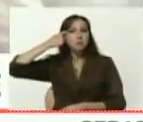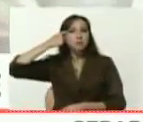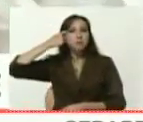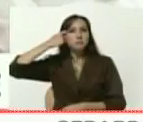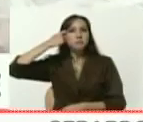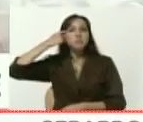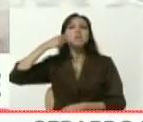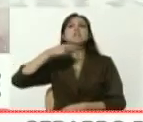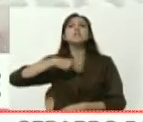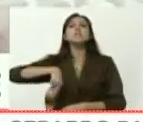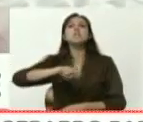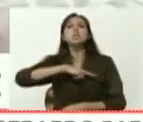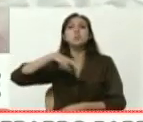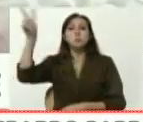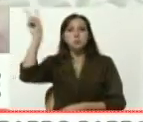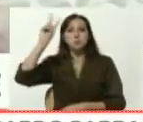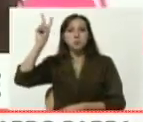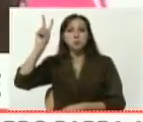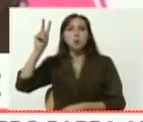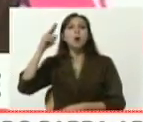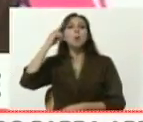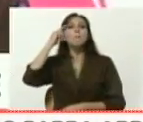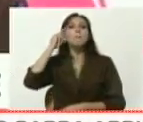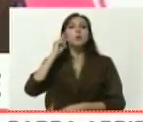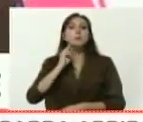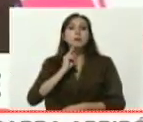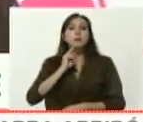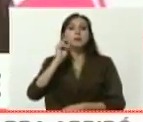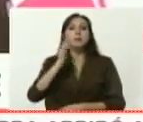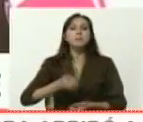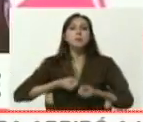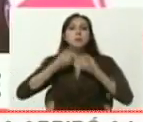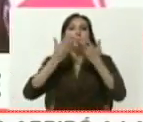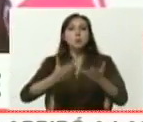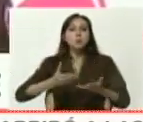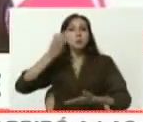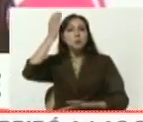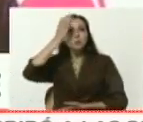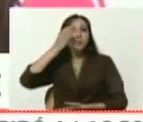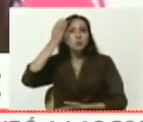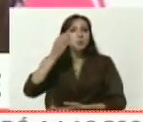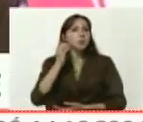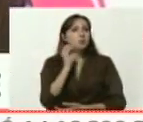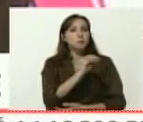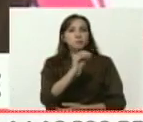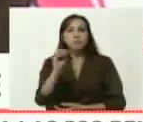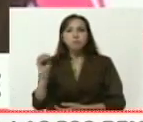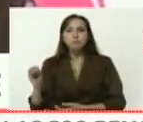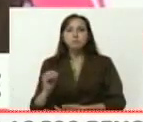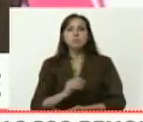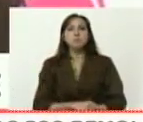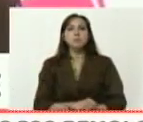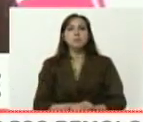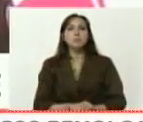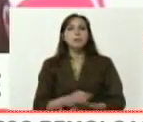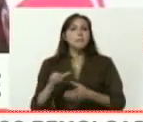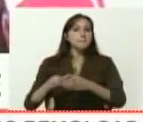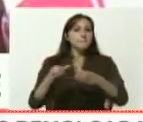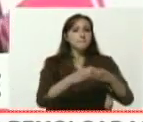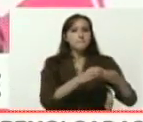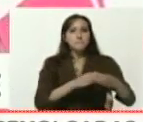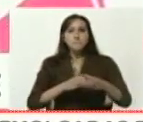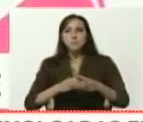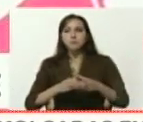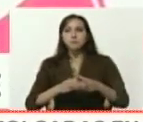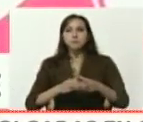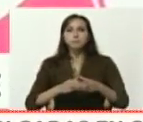bolivariana. Concientizó las masas populares dispersas. Instauró la